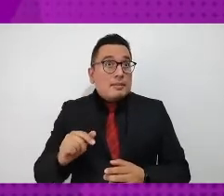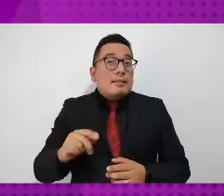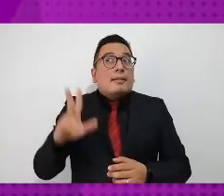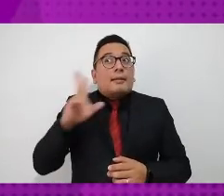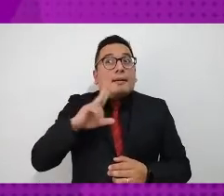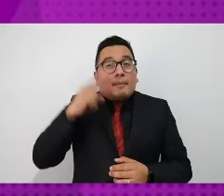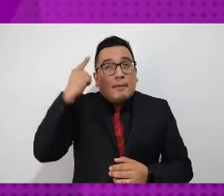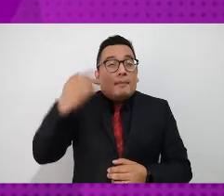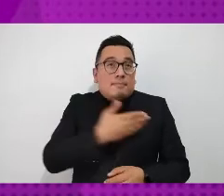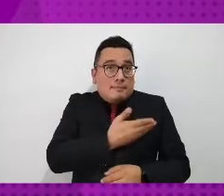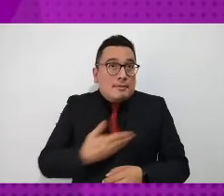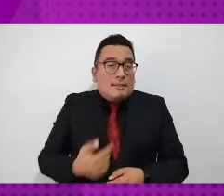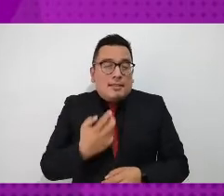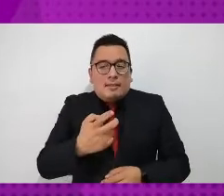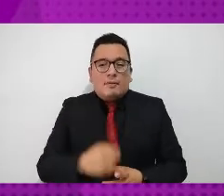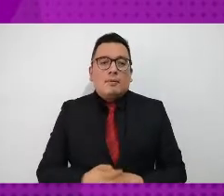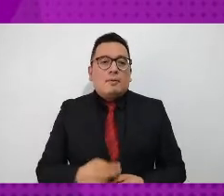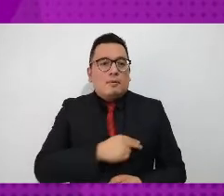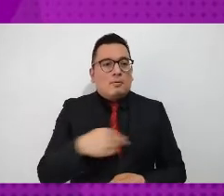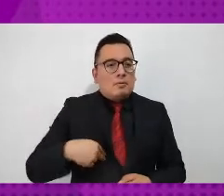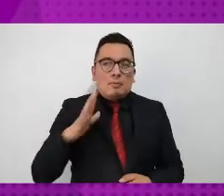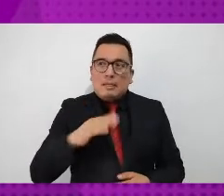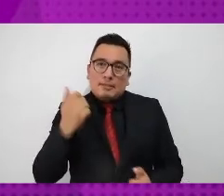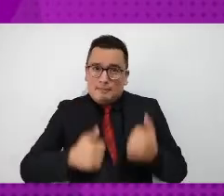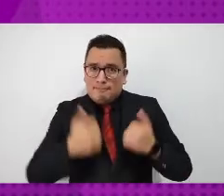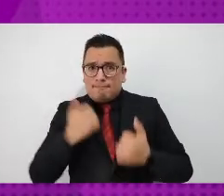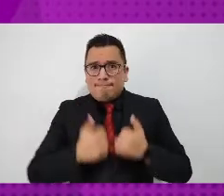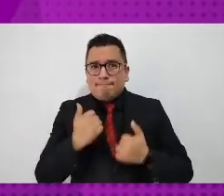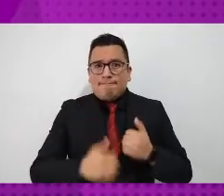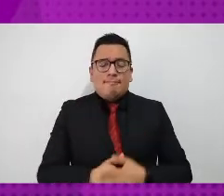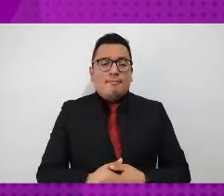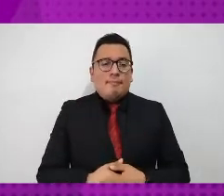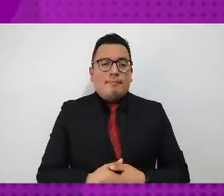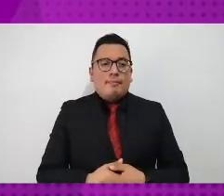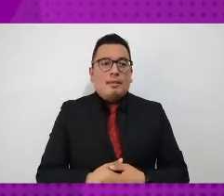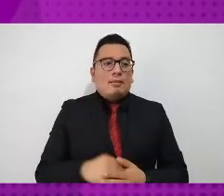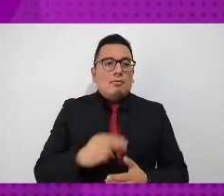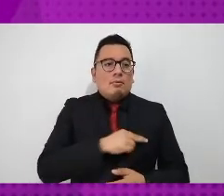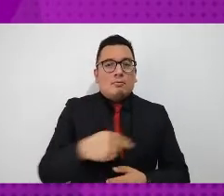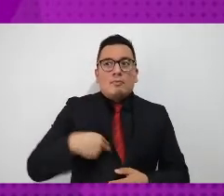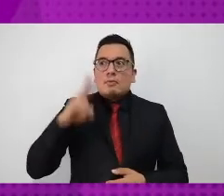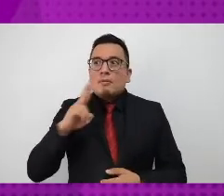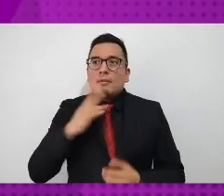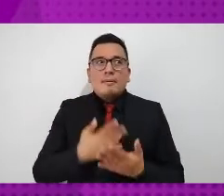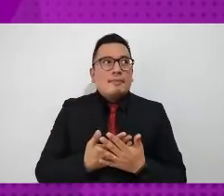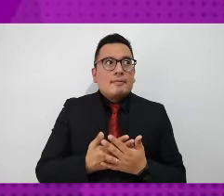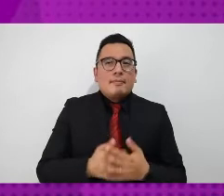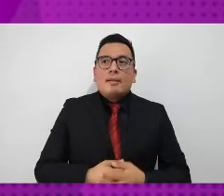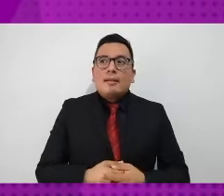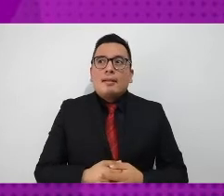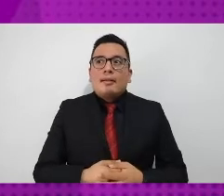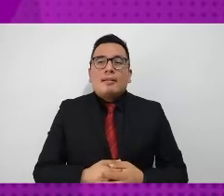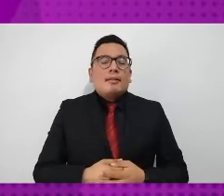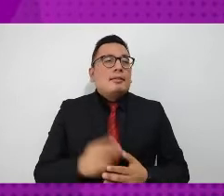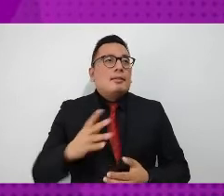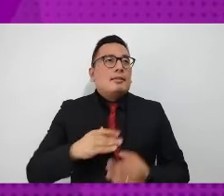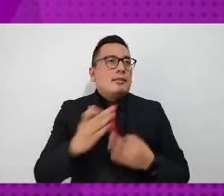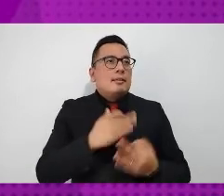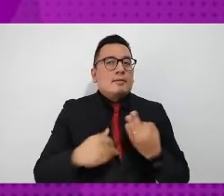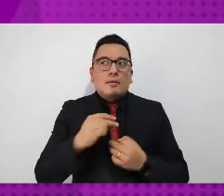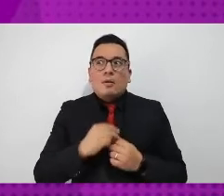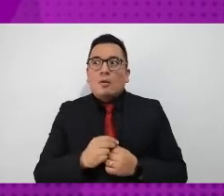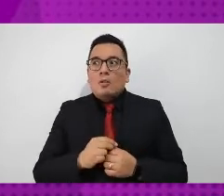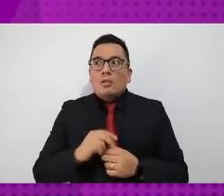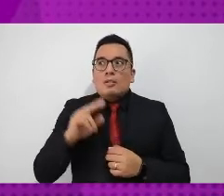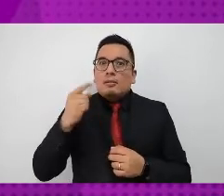por lo tanto ya vamos a ir en carrera 2 como sociedad mexicana la expectativa a nivel nacional los ojos van a estar